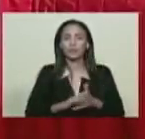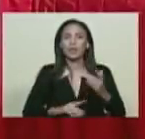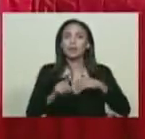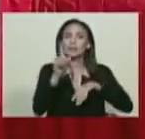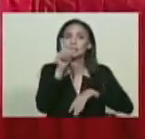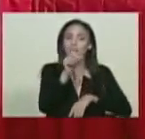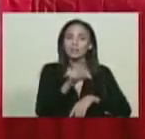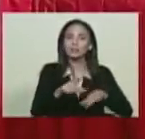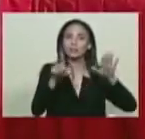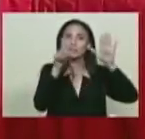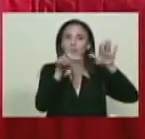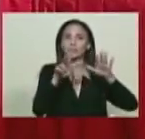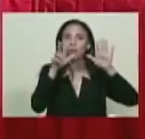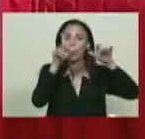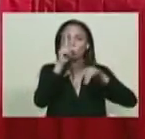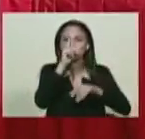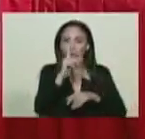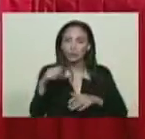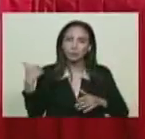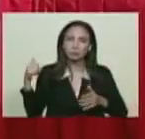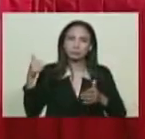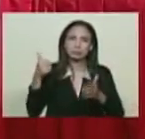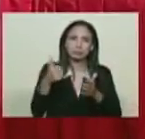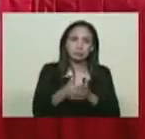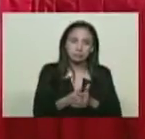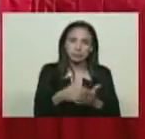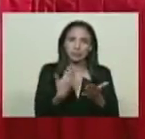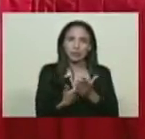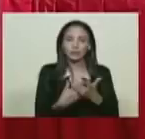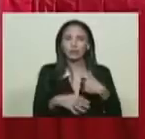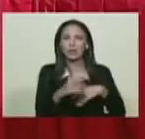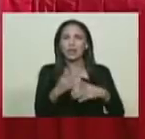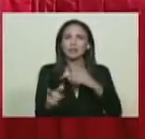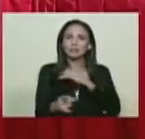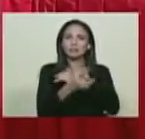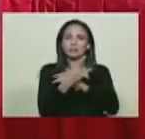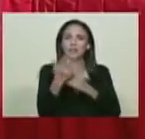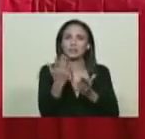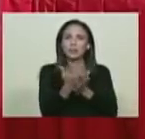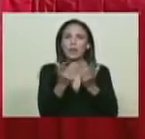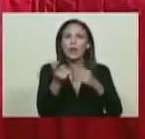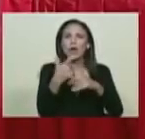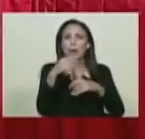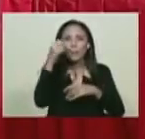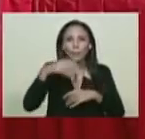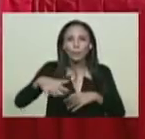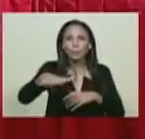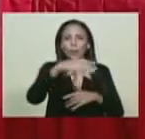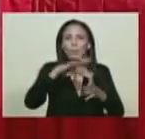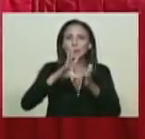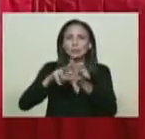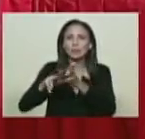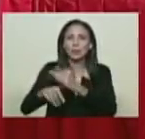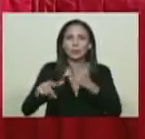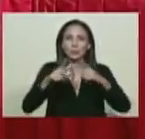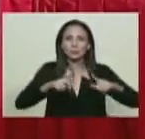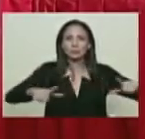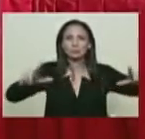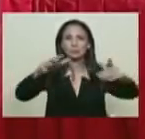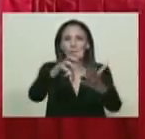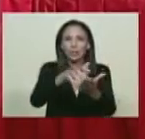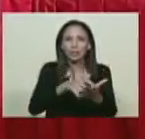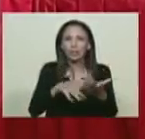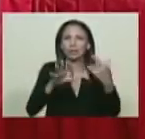168 años de traición, de abandono, donde el pueblo estuvo huérfano, donde le robaron las tierras a